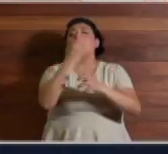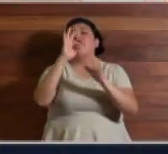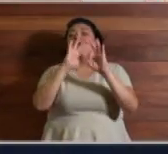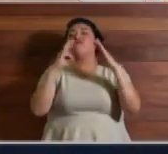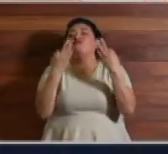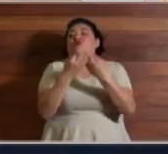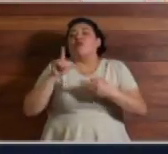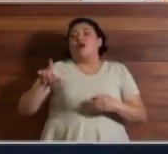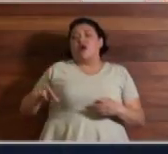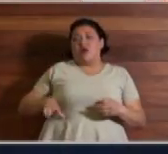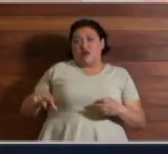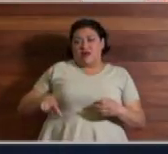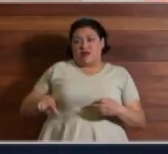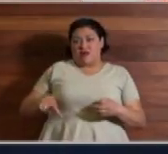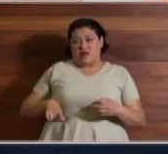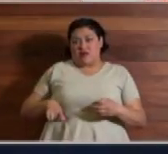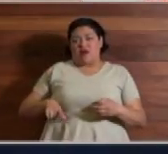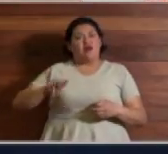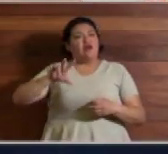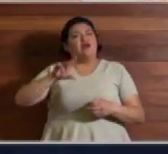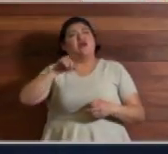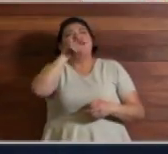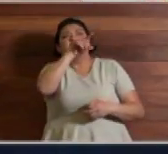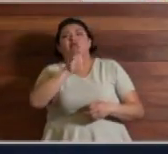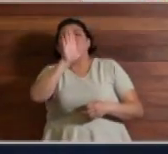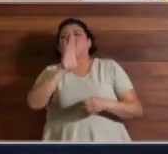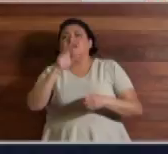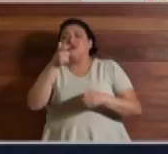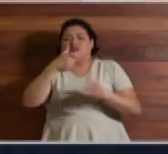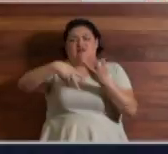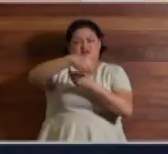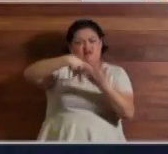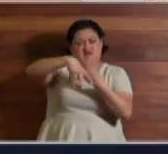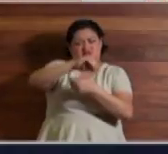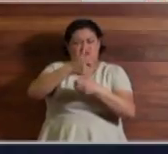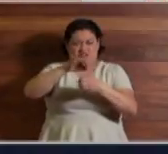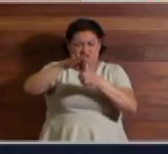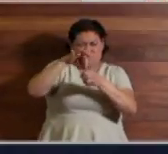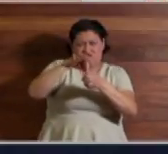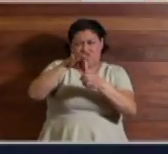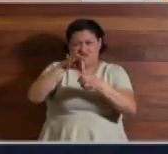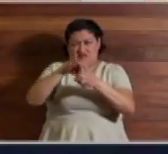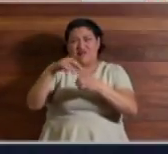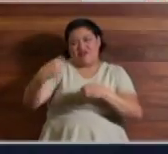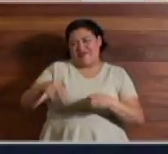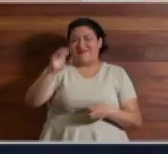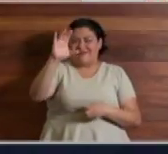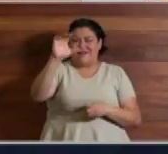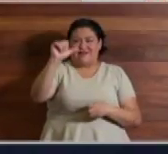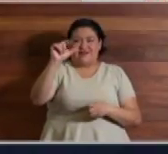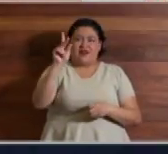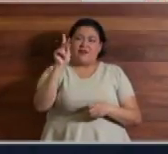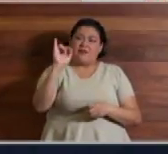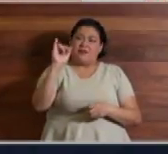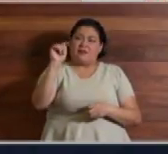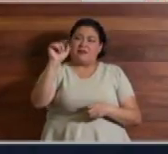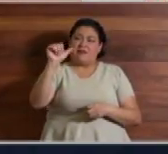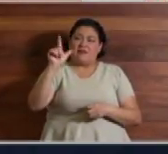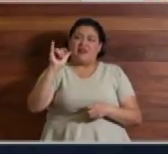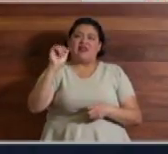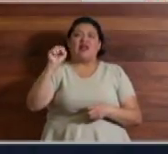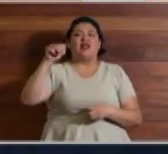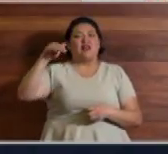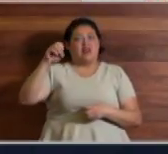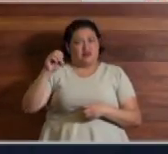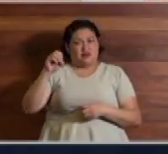con plenitud que hoy vivimos un capitalismo democrático. Y nombrarlo en esa dimensión implica reconocer que el modo